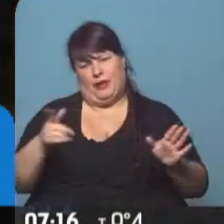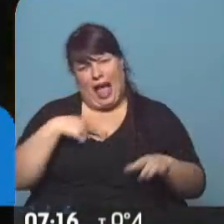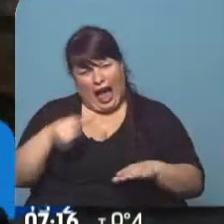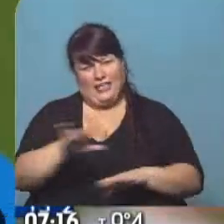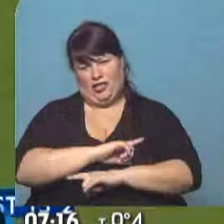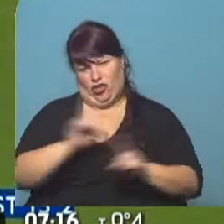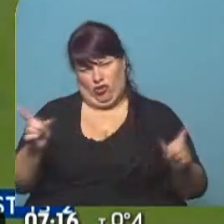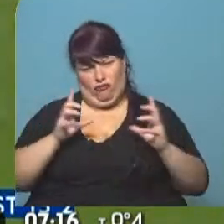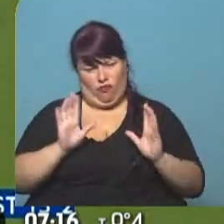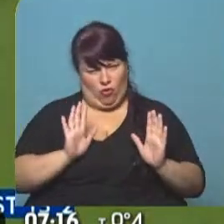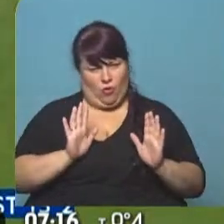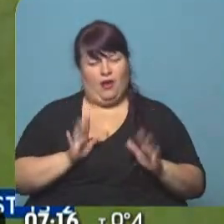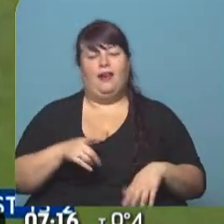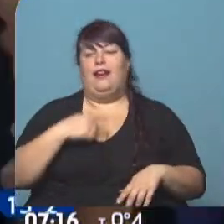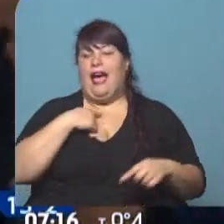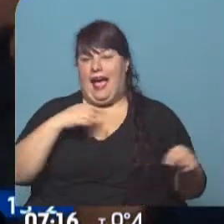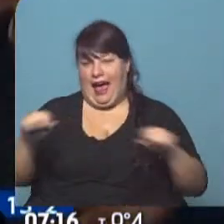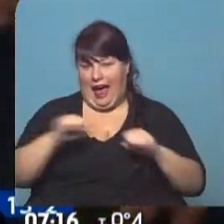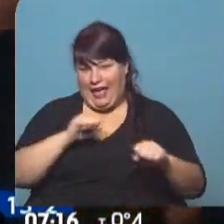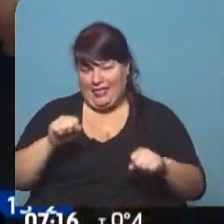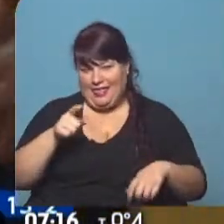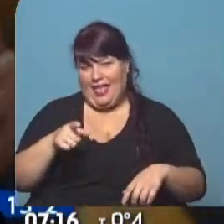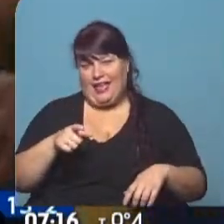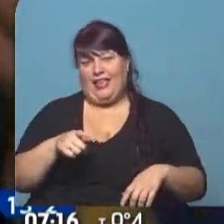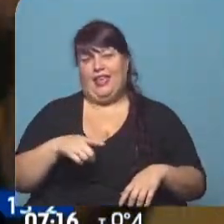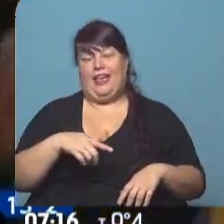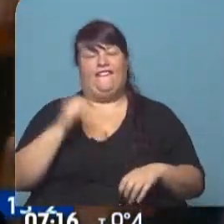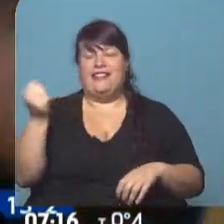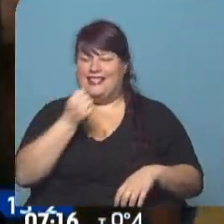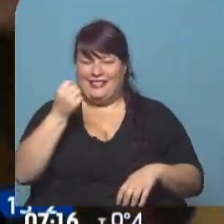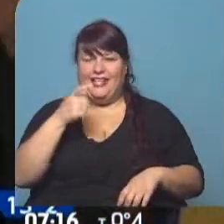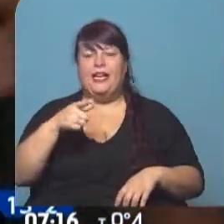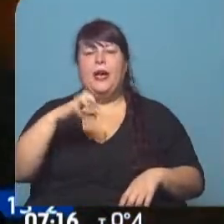vivir en el fútbol. El grito enloquecido de con sed de revancha